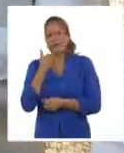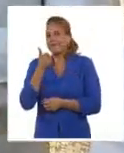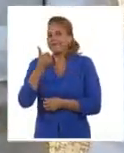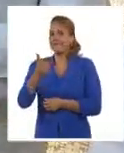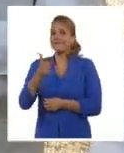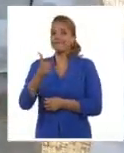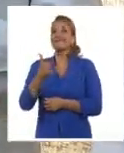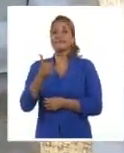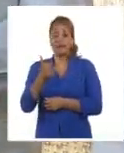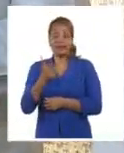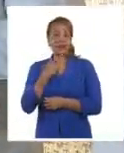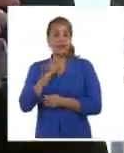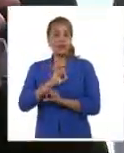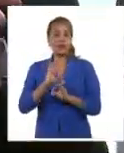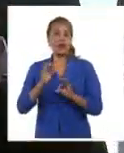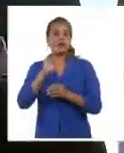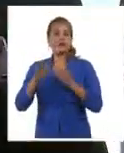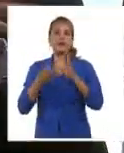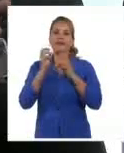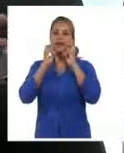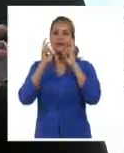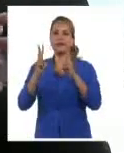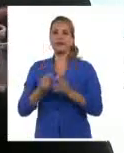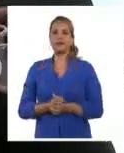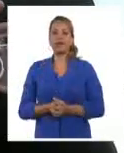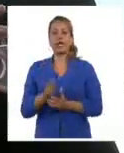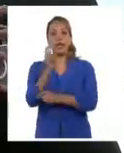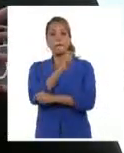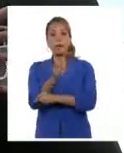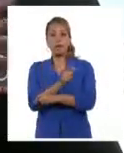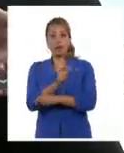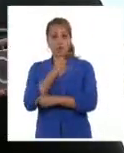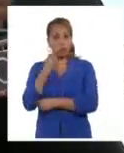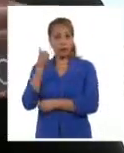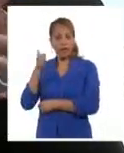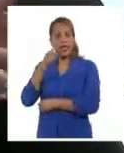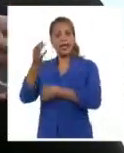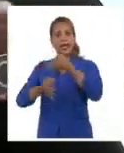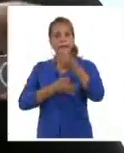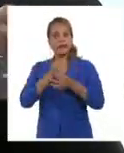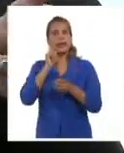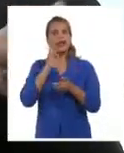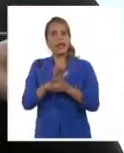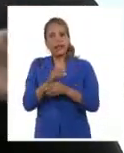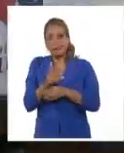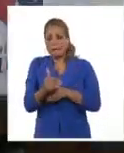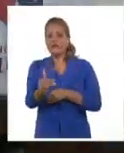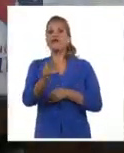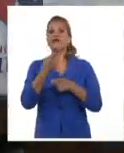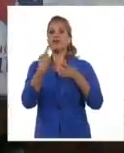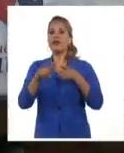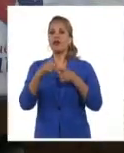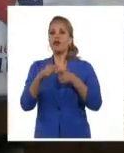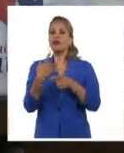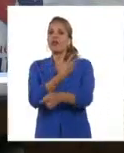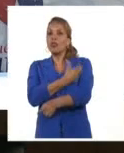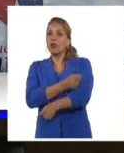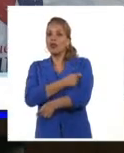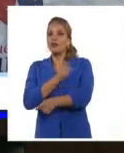es lo máximo, poder salvarlo. El profesor Carlos Lazo afirma que este será el comienzo de otros envíos que tienen como